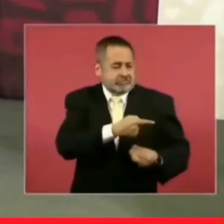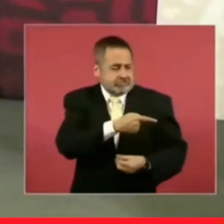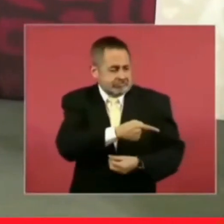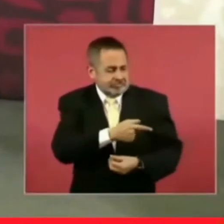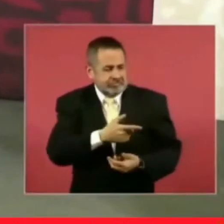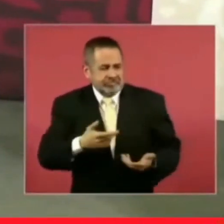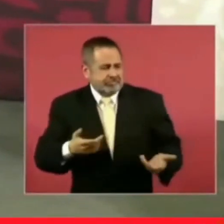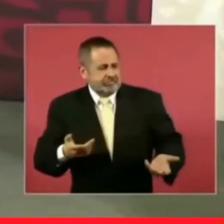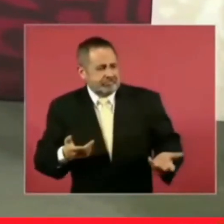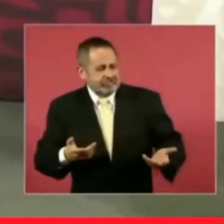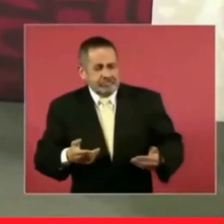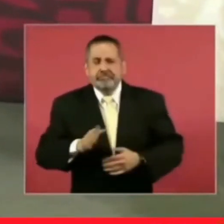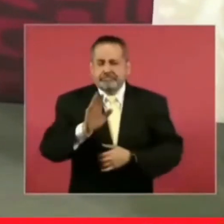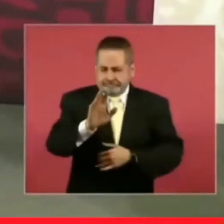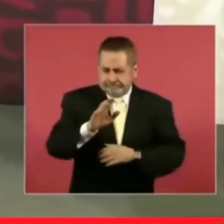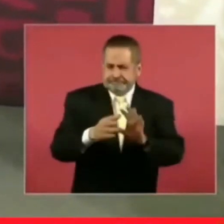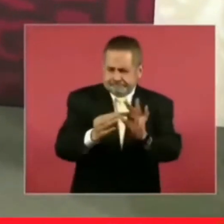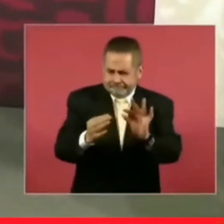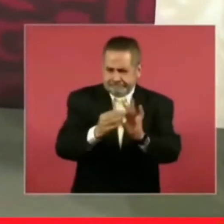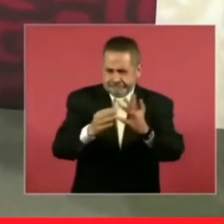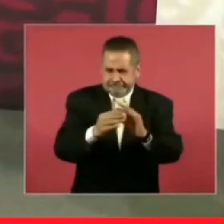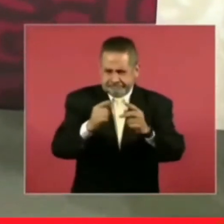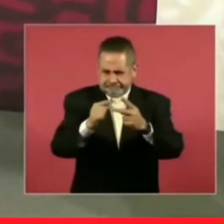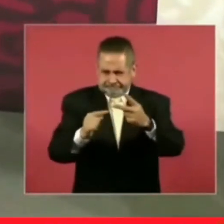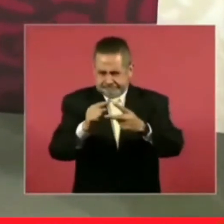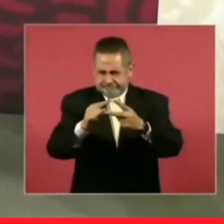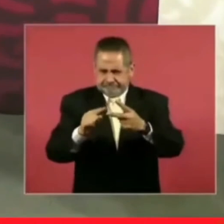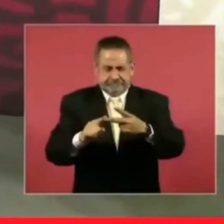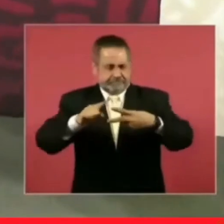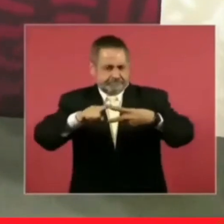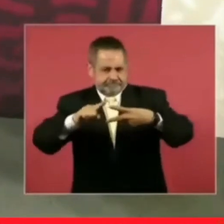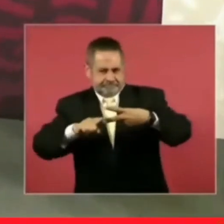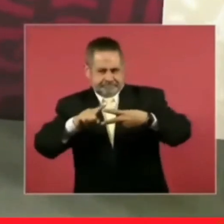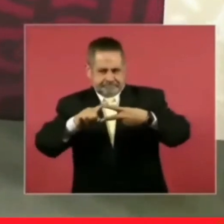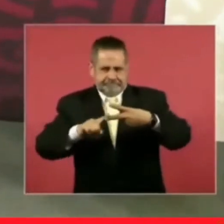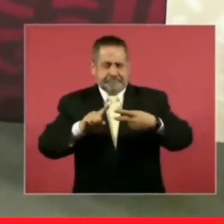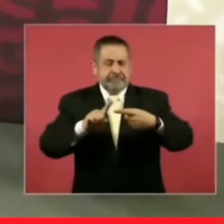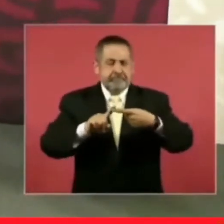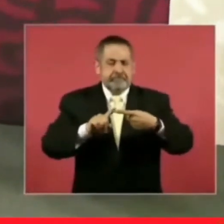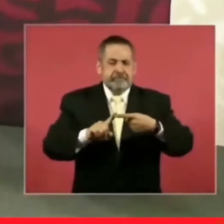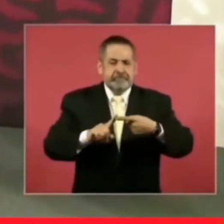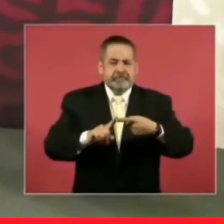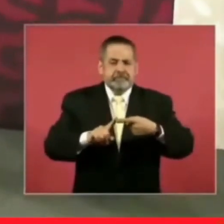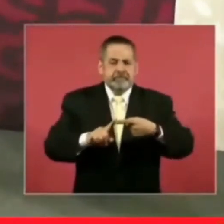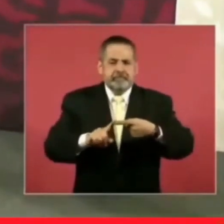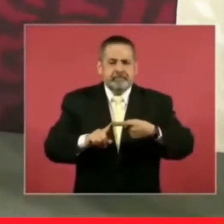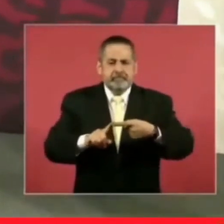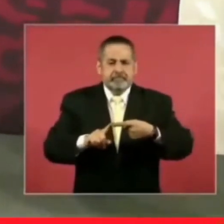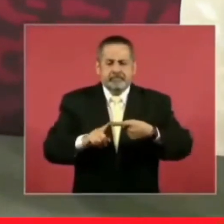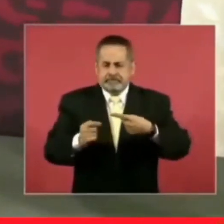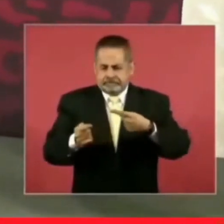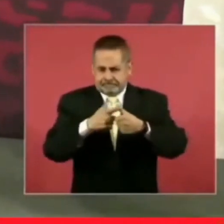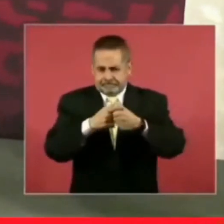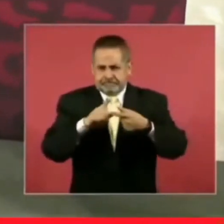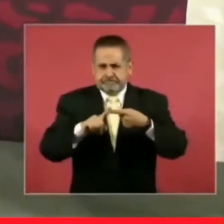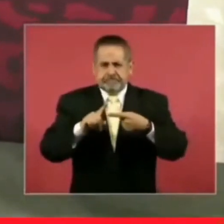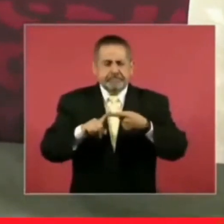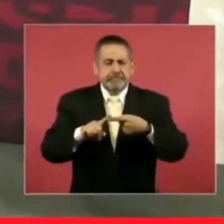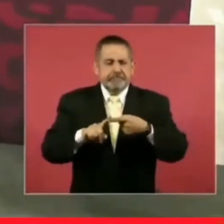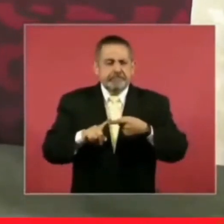A ver, vamos por partes, los dos casos. Primero lo de